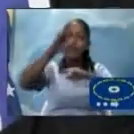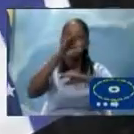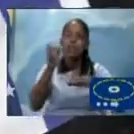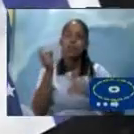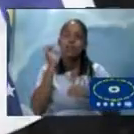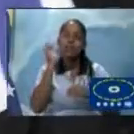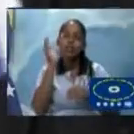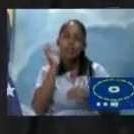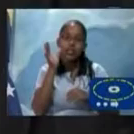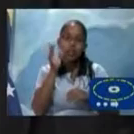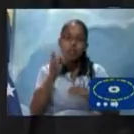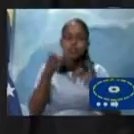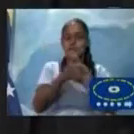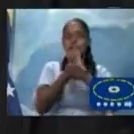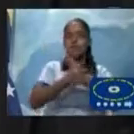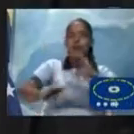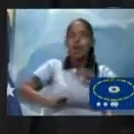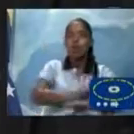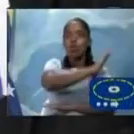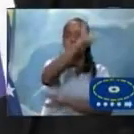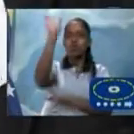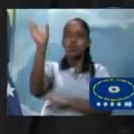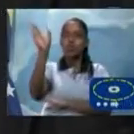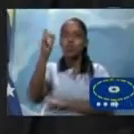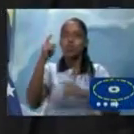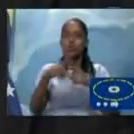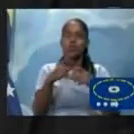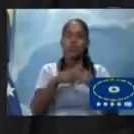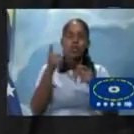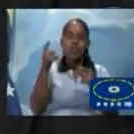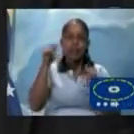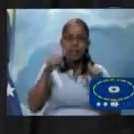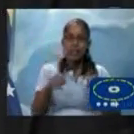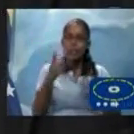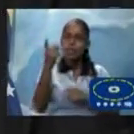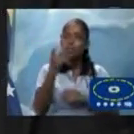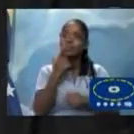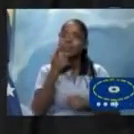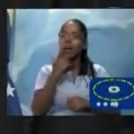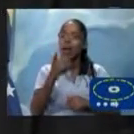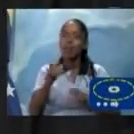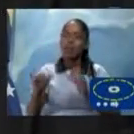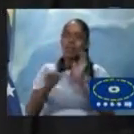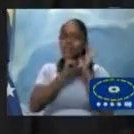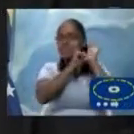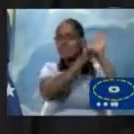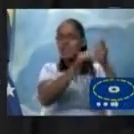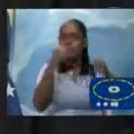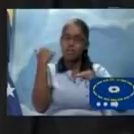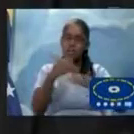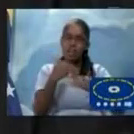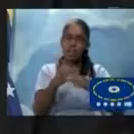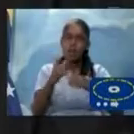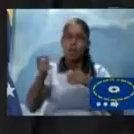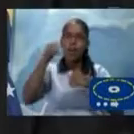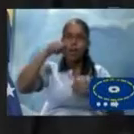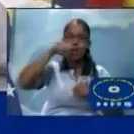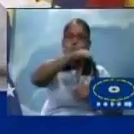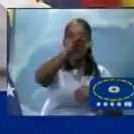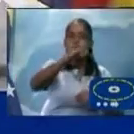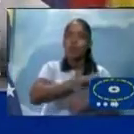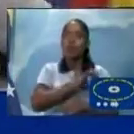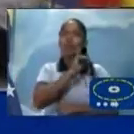representa los cielos. Él dijo, aquí falta entonces ponerle algo que lo identifique con el pueblo